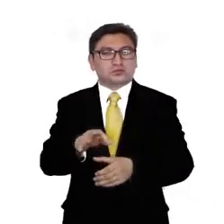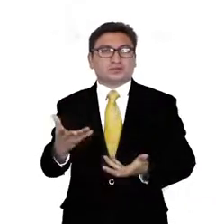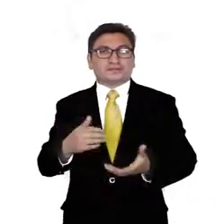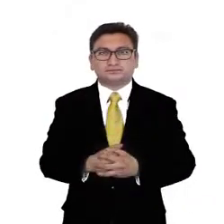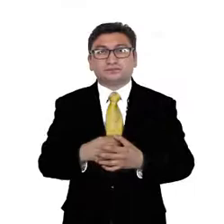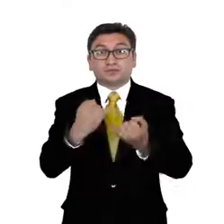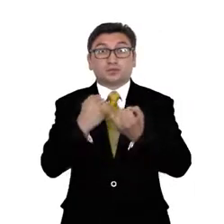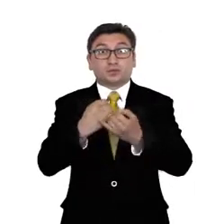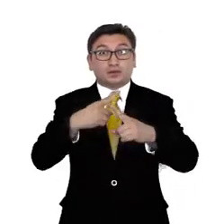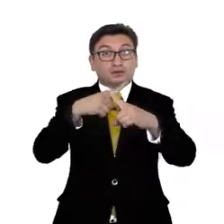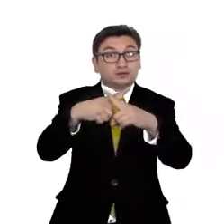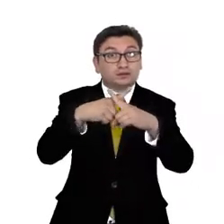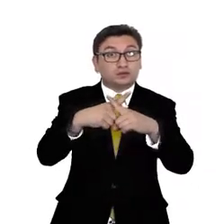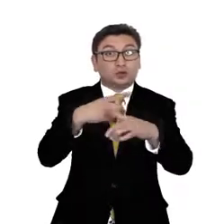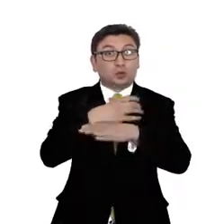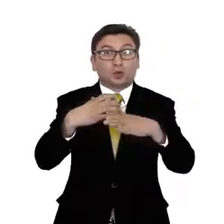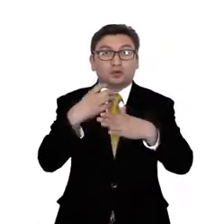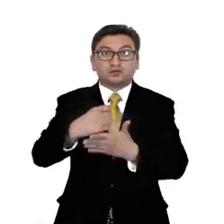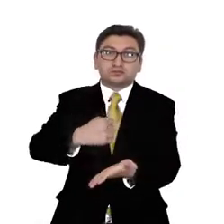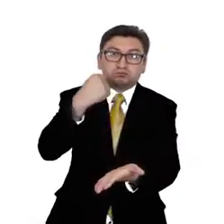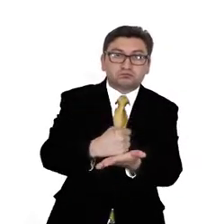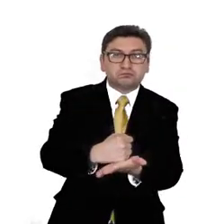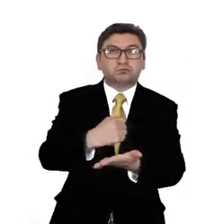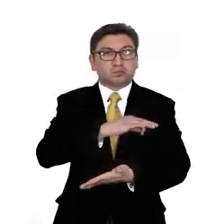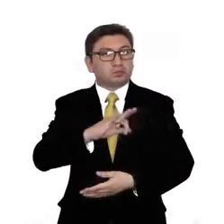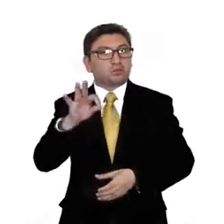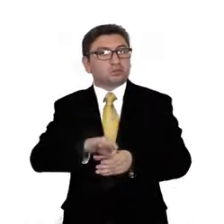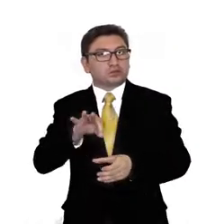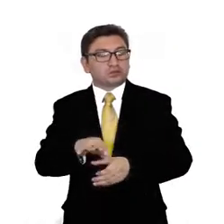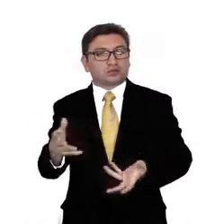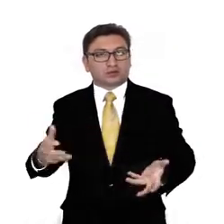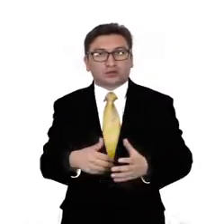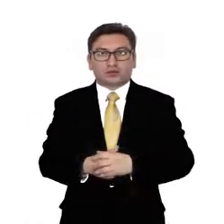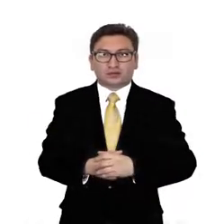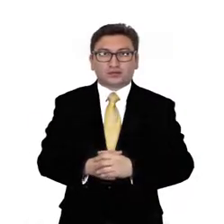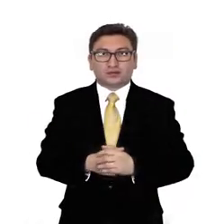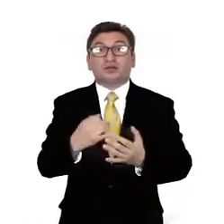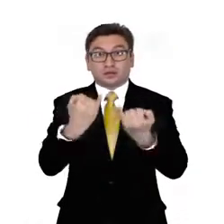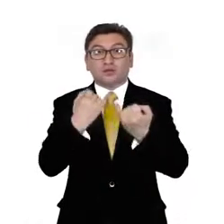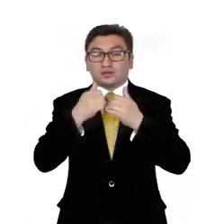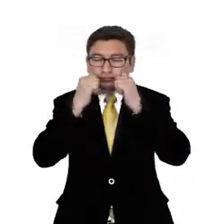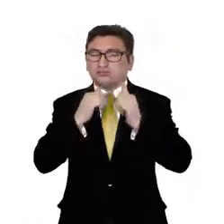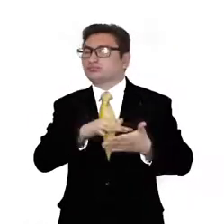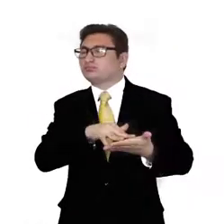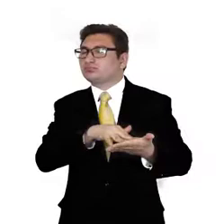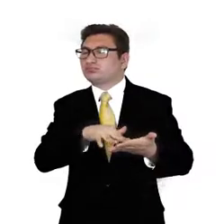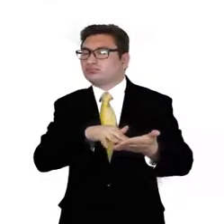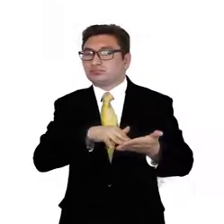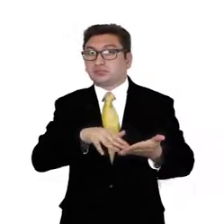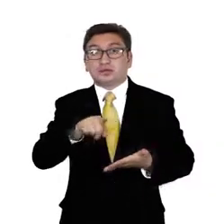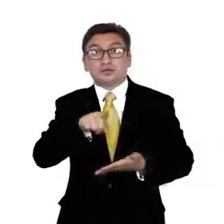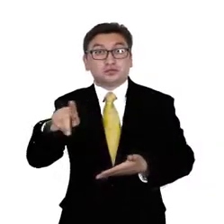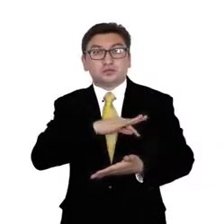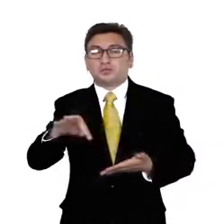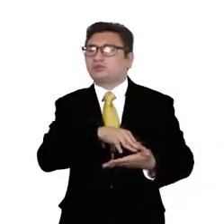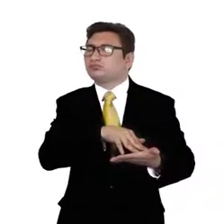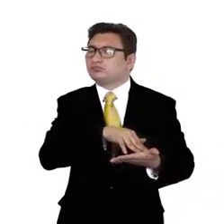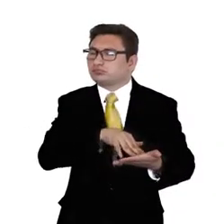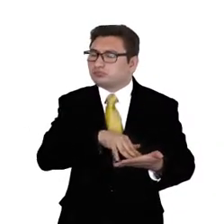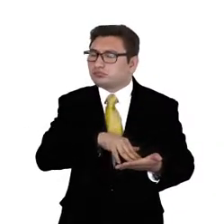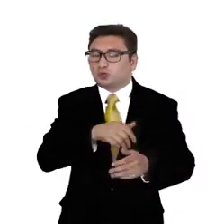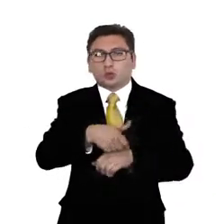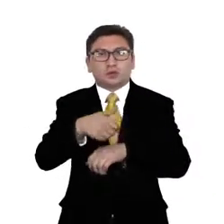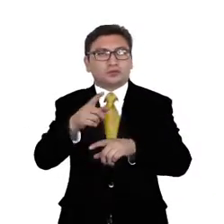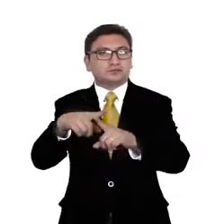la X que era para que ellos votaran, había las de Braille para que vieran